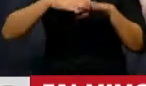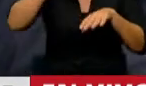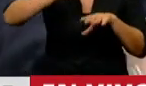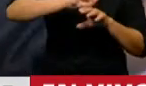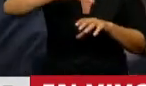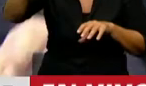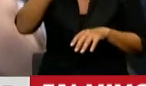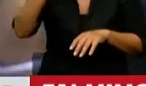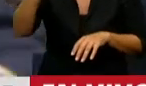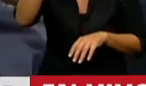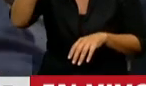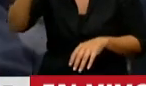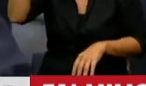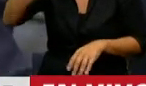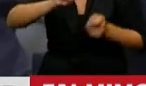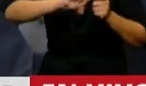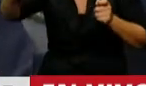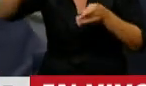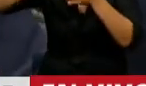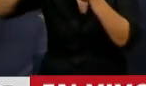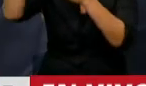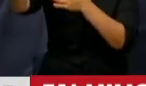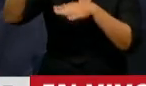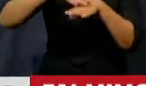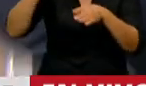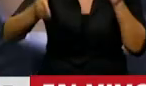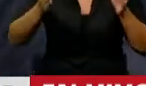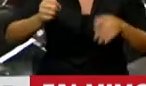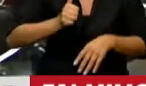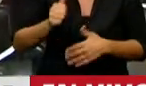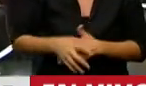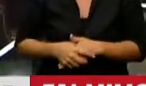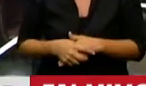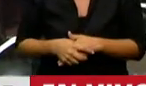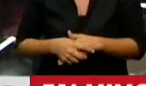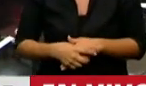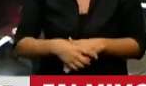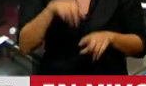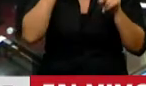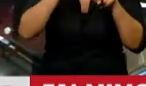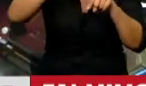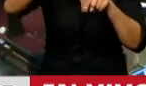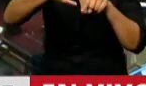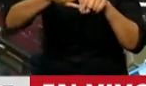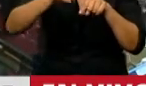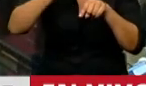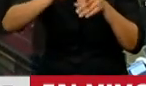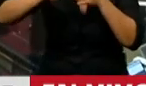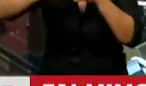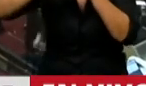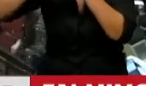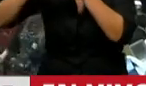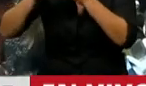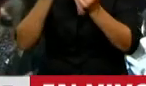externa en el 460% en ese periodo y que significó la acumulación originaria de